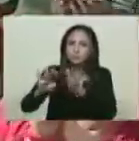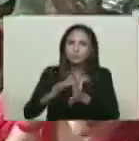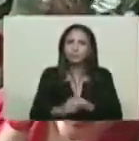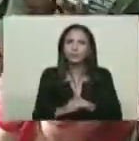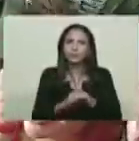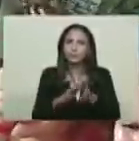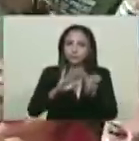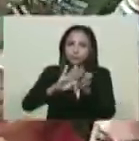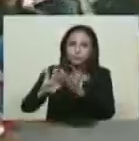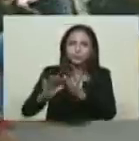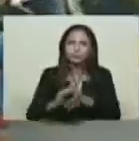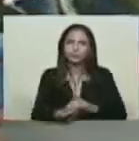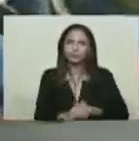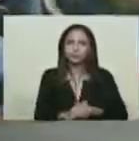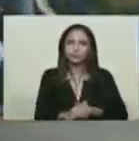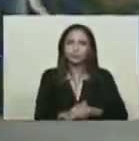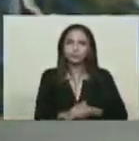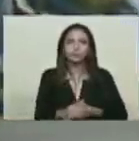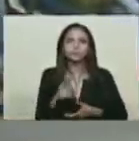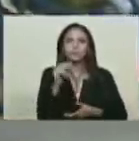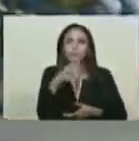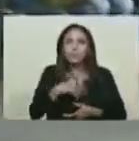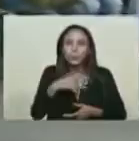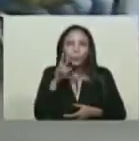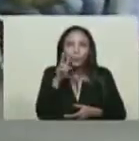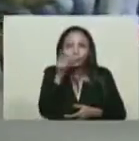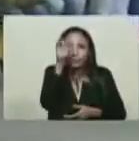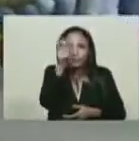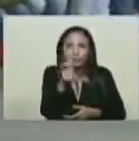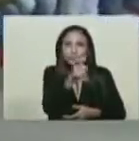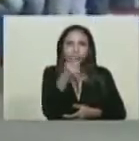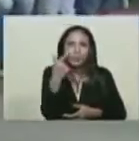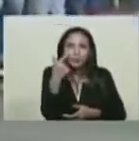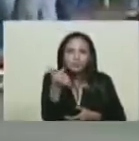aquí. No me dejan ver a la gente, ¿vale?